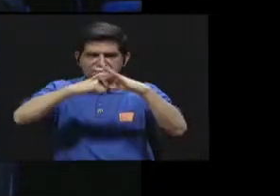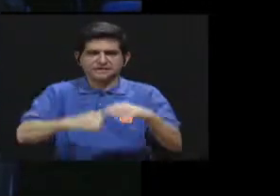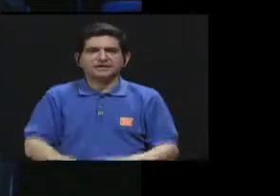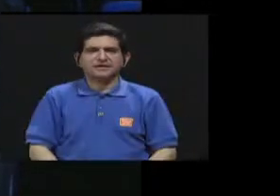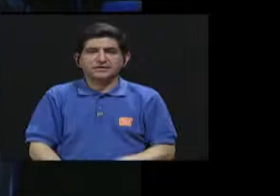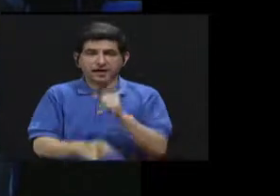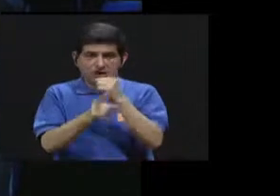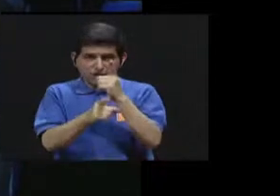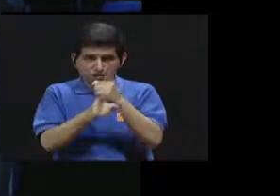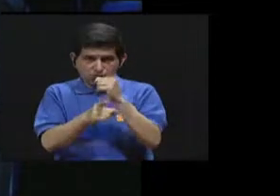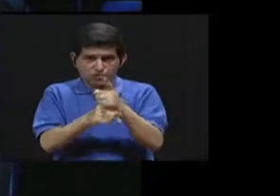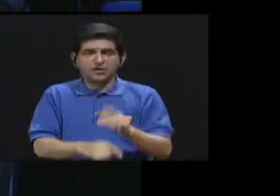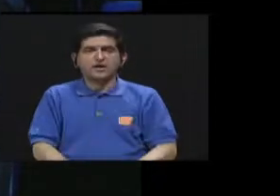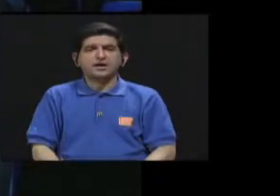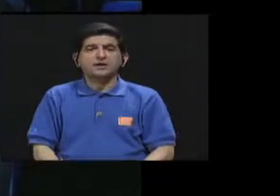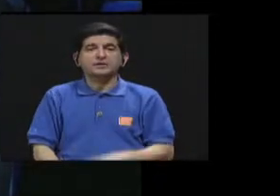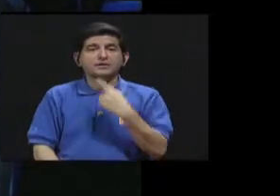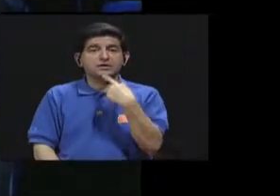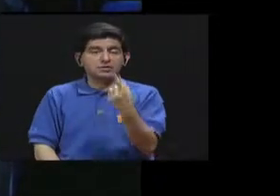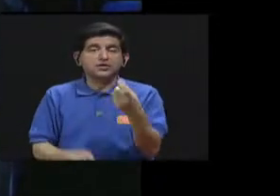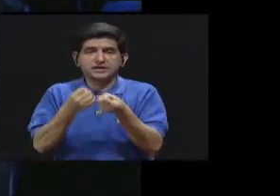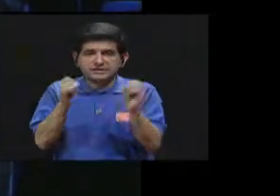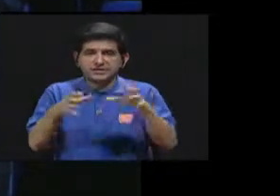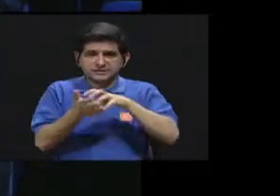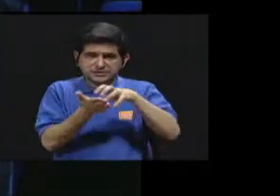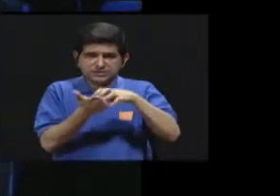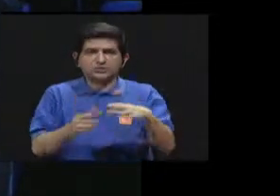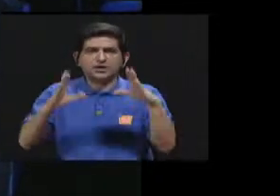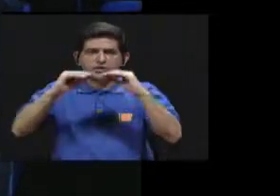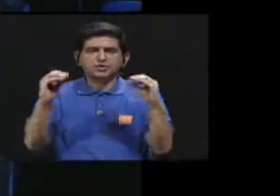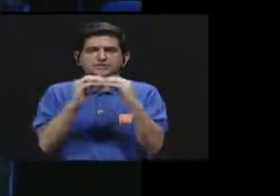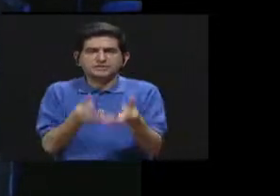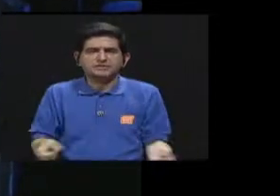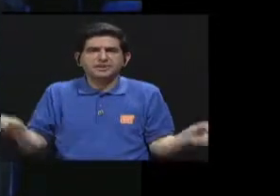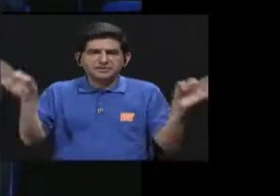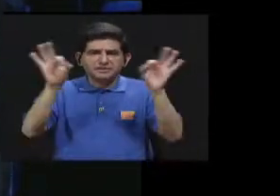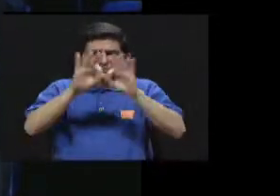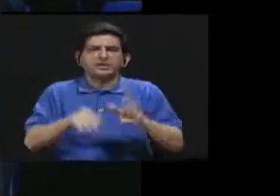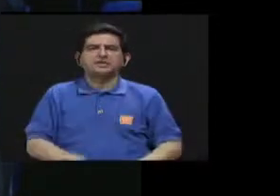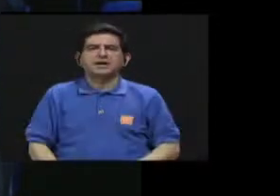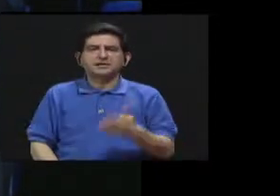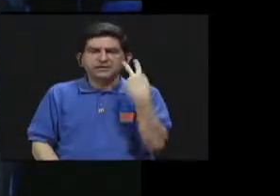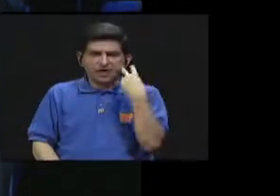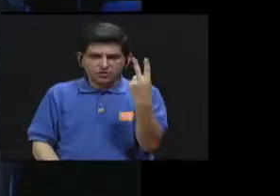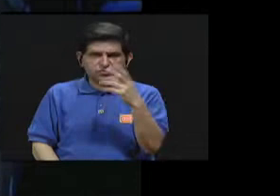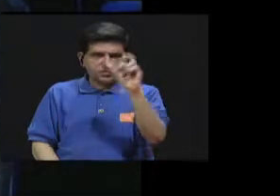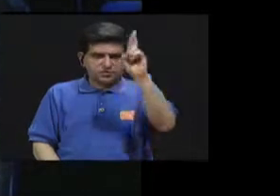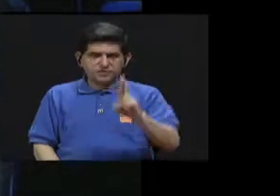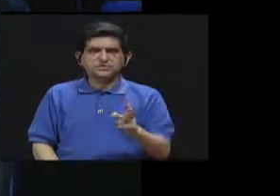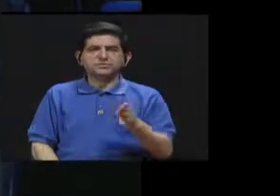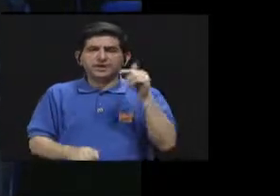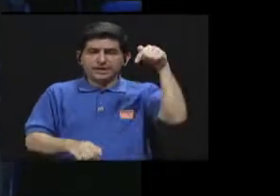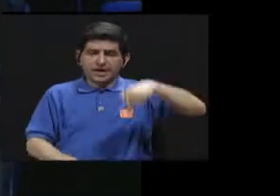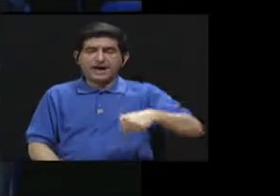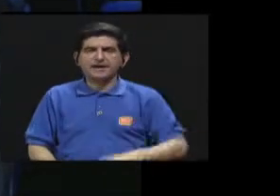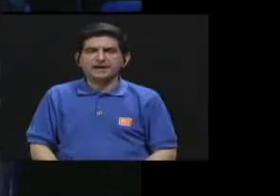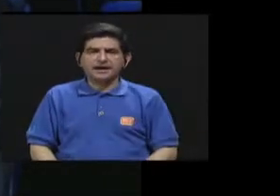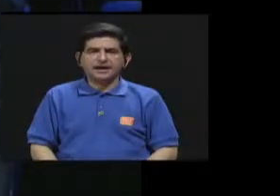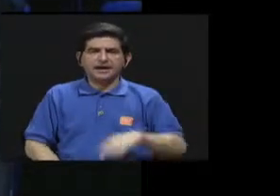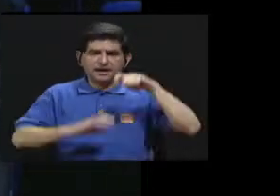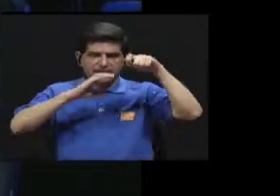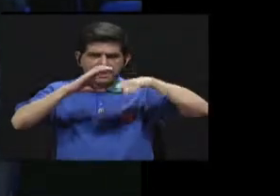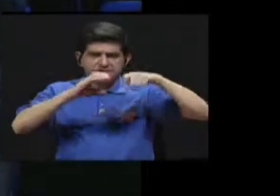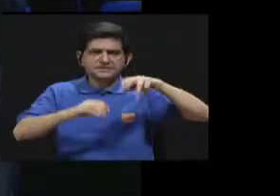la Tierra. Así es, Roberto. Tenemos que decir sin ninguna duda la noche más importante del audiovisual costarricense y estamos en directo